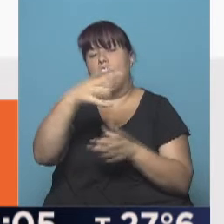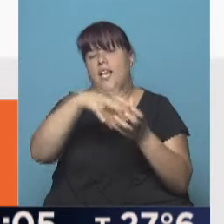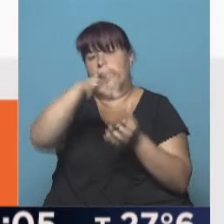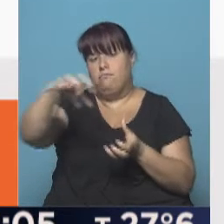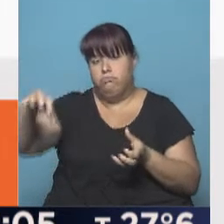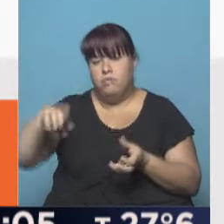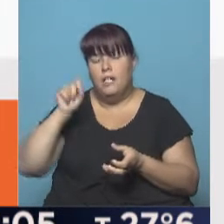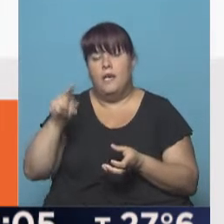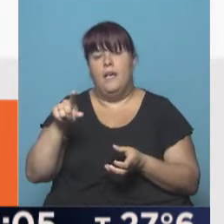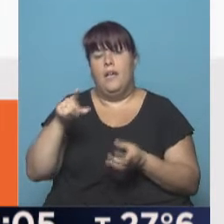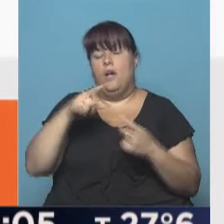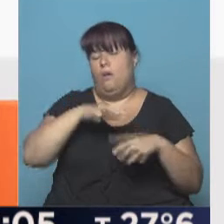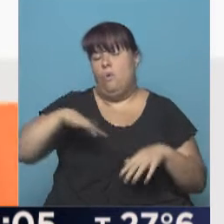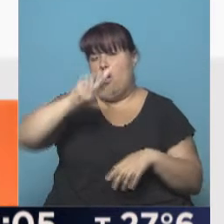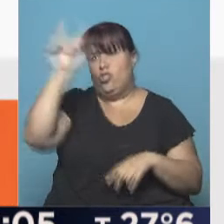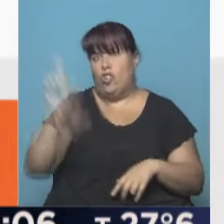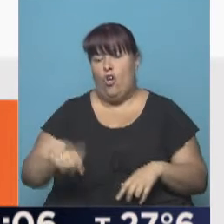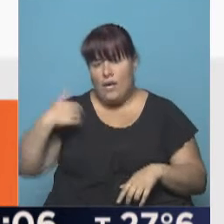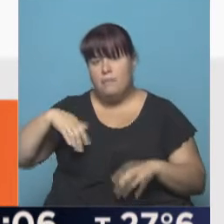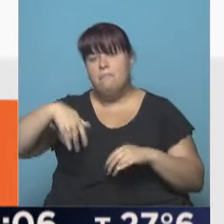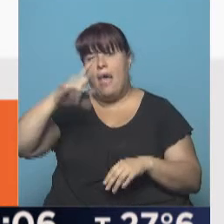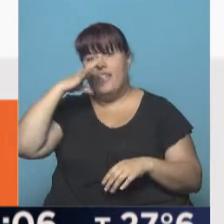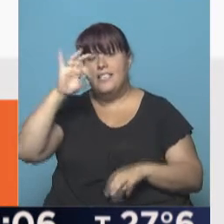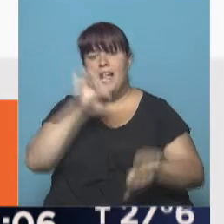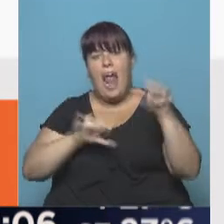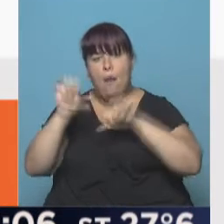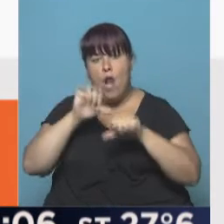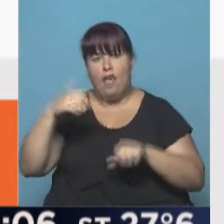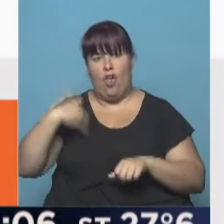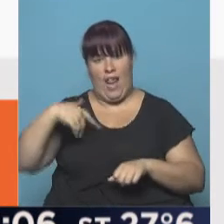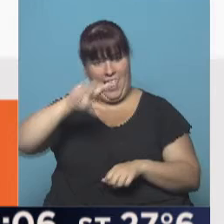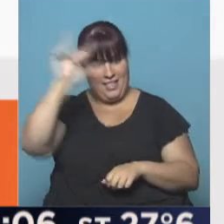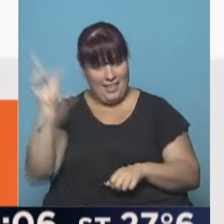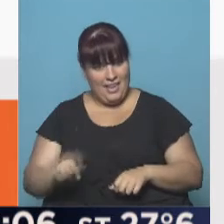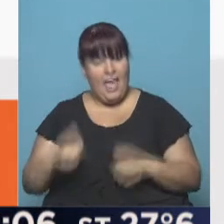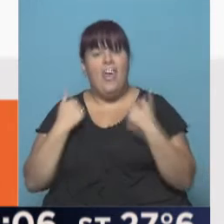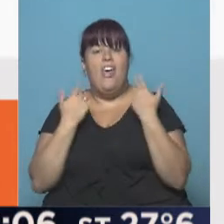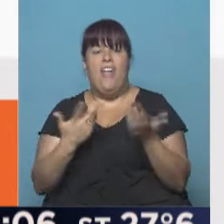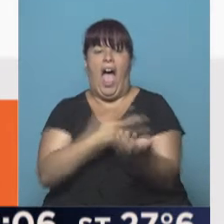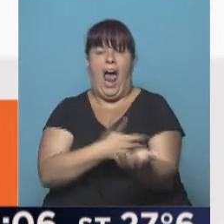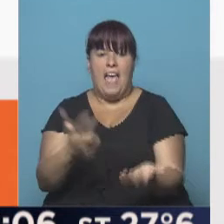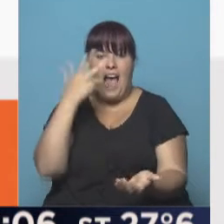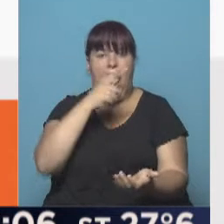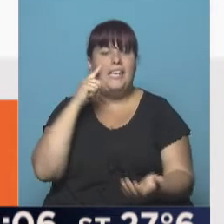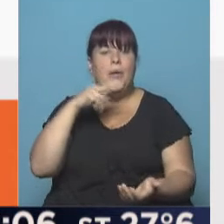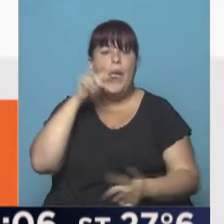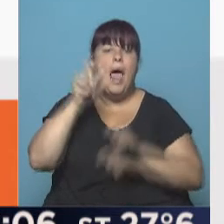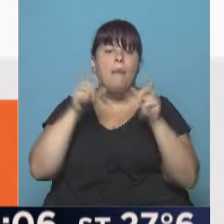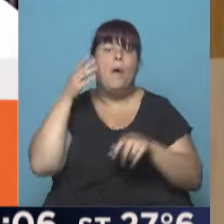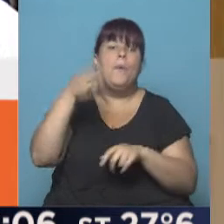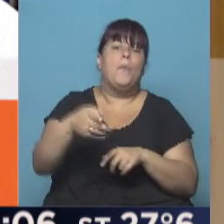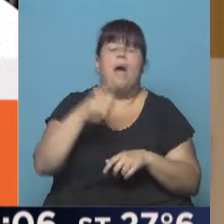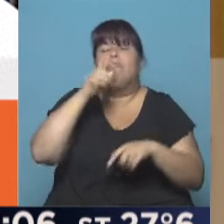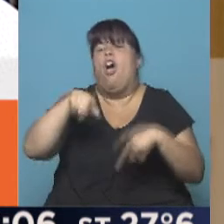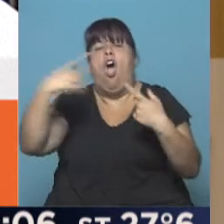locales de distintos lugares del país, en más de 70 laboratorios de todo el país, que se le ofrezca el análisis de VIH a la gente que va para